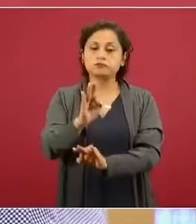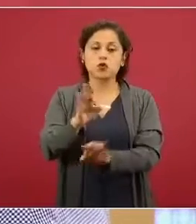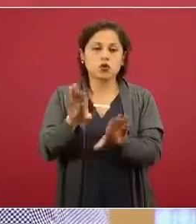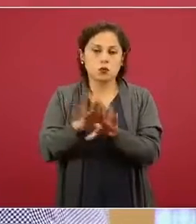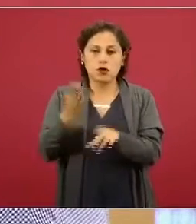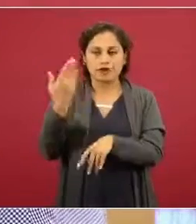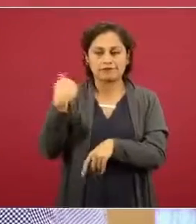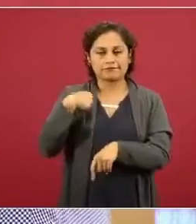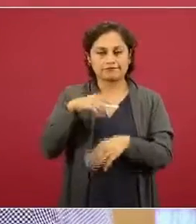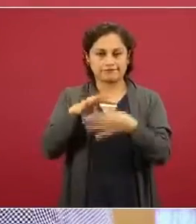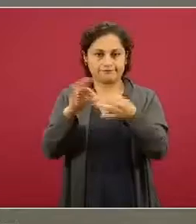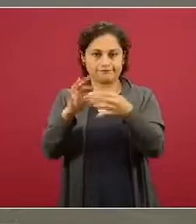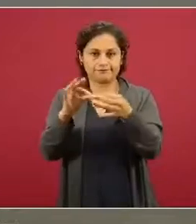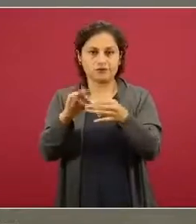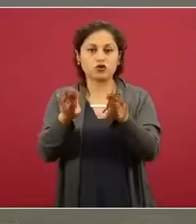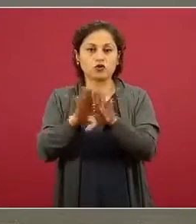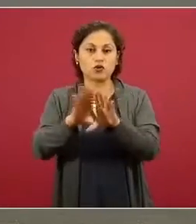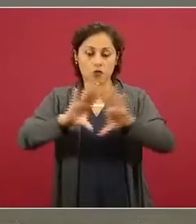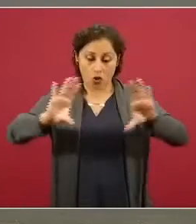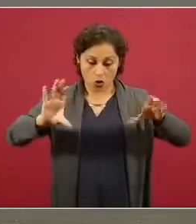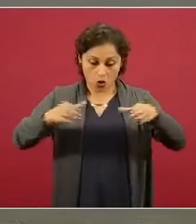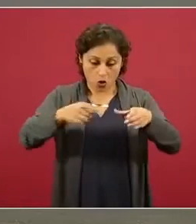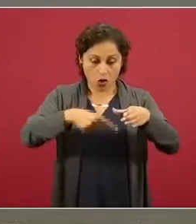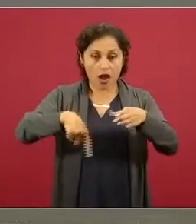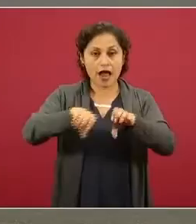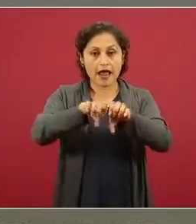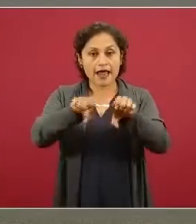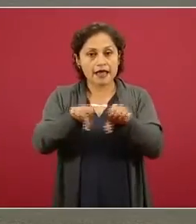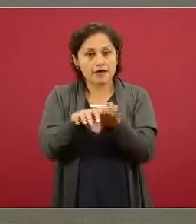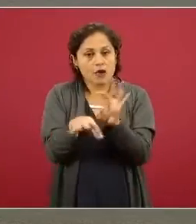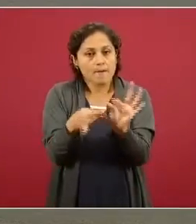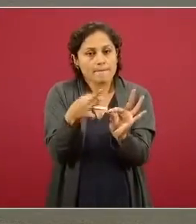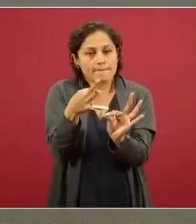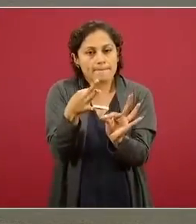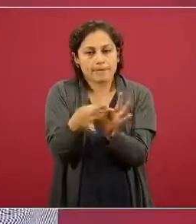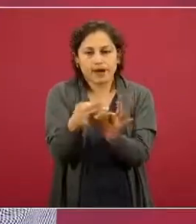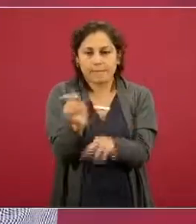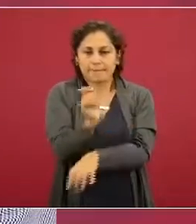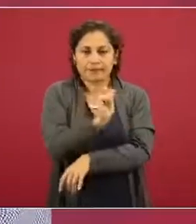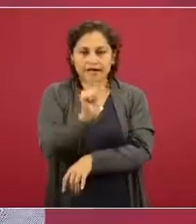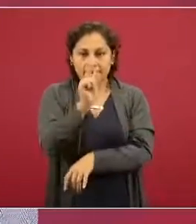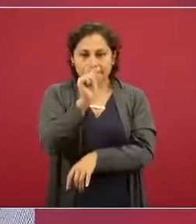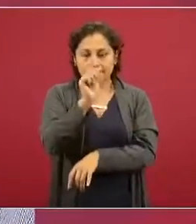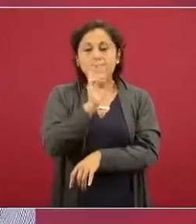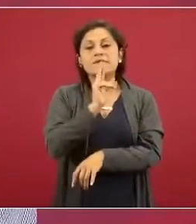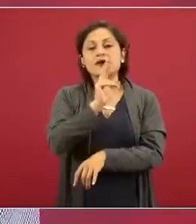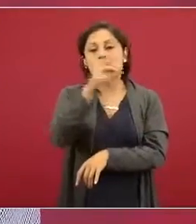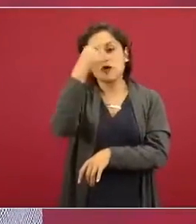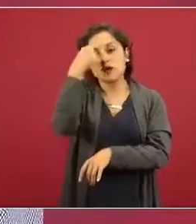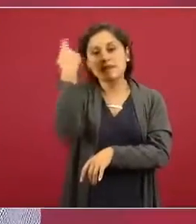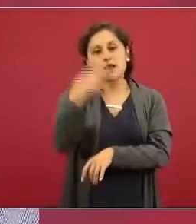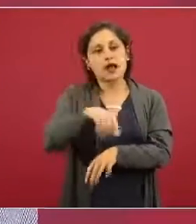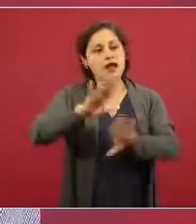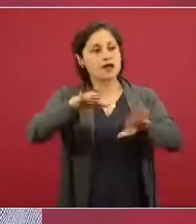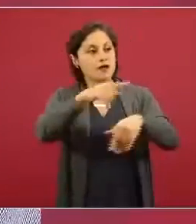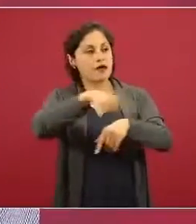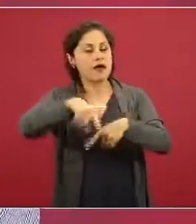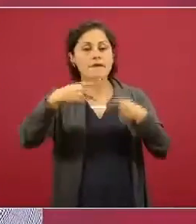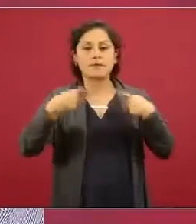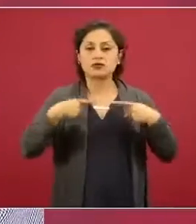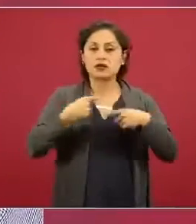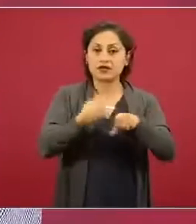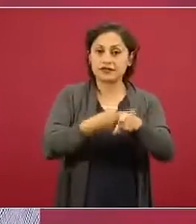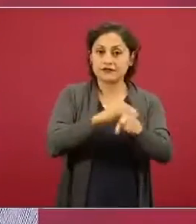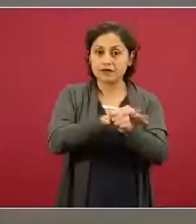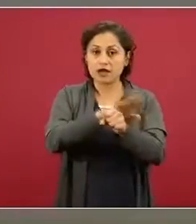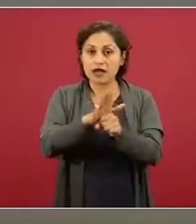de mayor calidad, de mayor eficiencia, y con esto impedir que estos brotes que estamos viendo con casos también se traduzcan